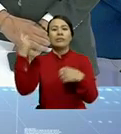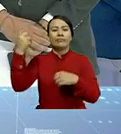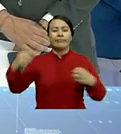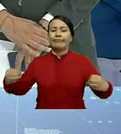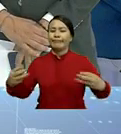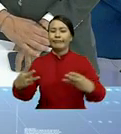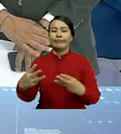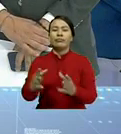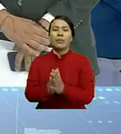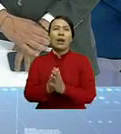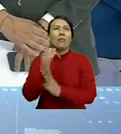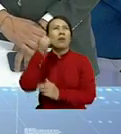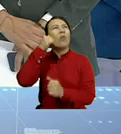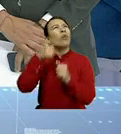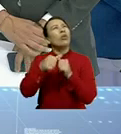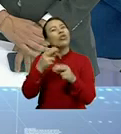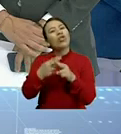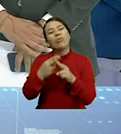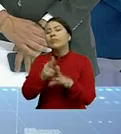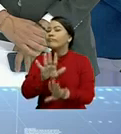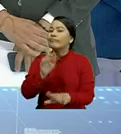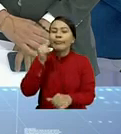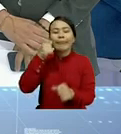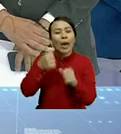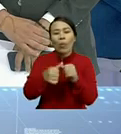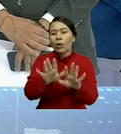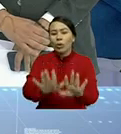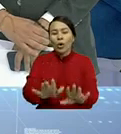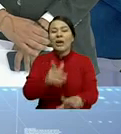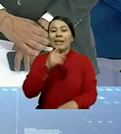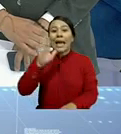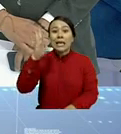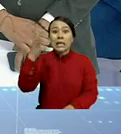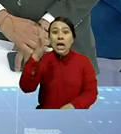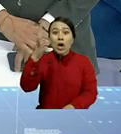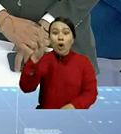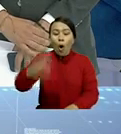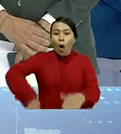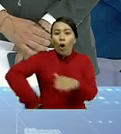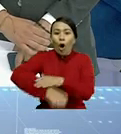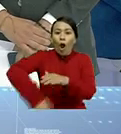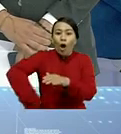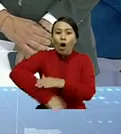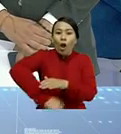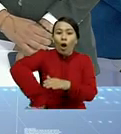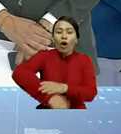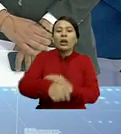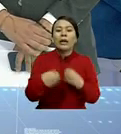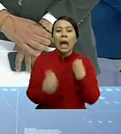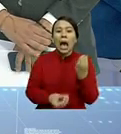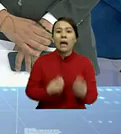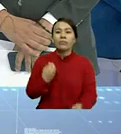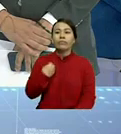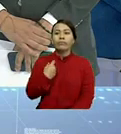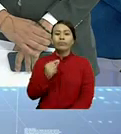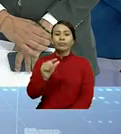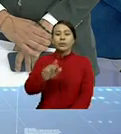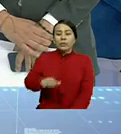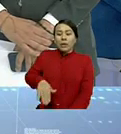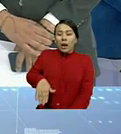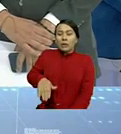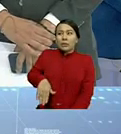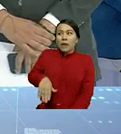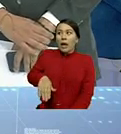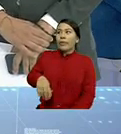el nombre. El City, bueno, creo que fue. Una vez que el cuadro inglés le hizo el quinto gol, ¿qué hizo el cuadro inglés? Se retrasó un poco, sí.